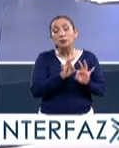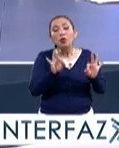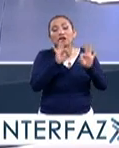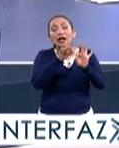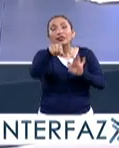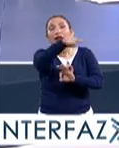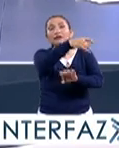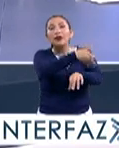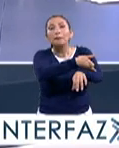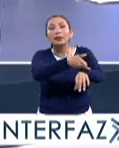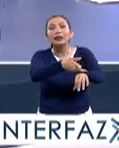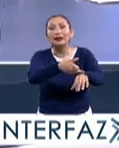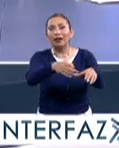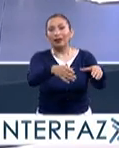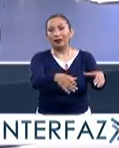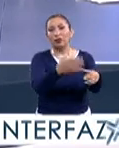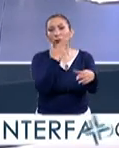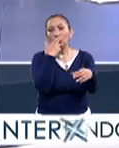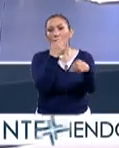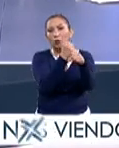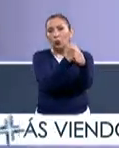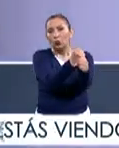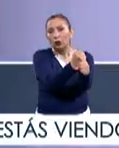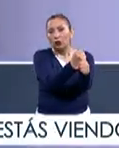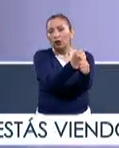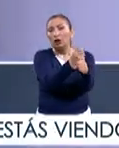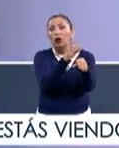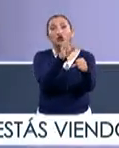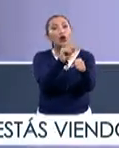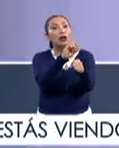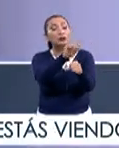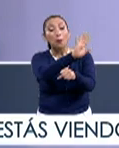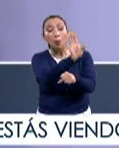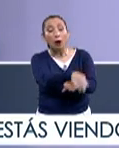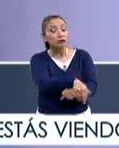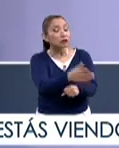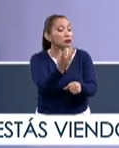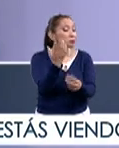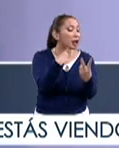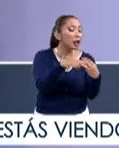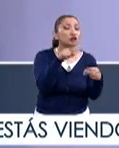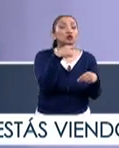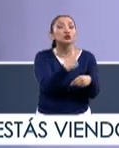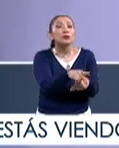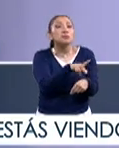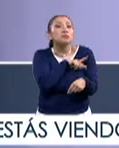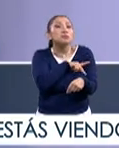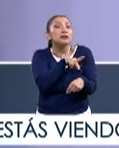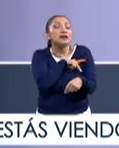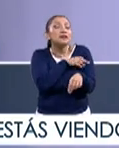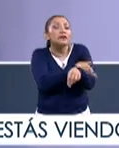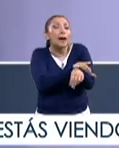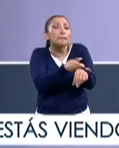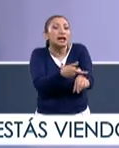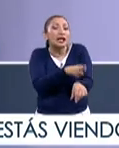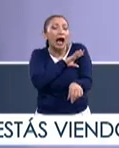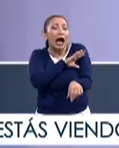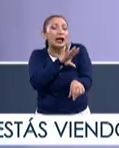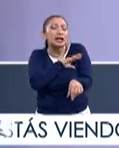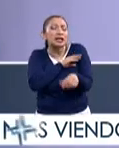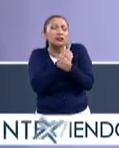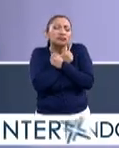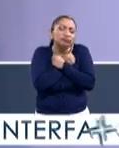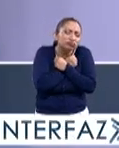a la familia. Entonces, no son cualquier muerto el que viene, sino que son sus seres